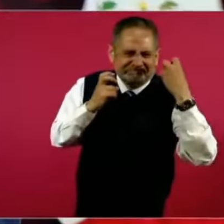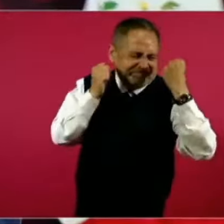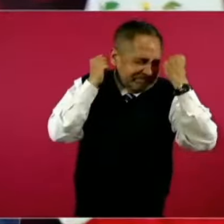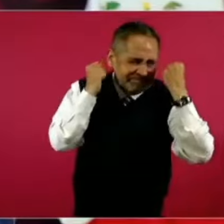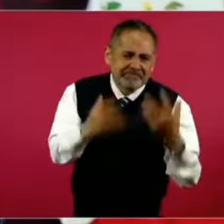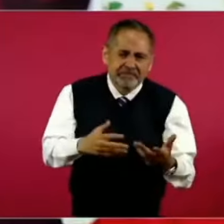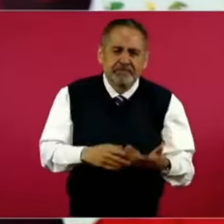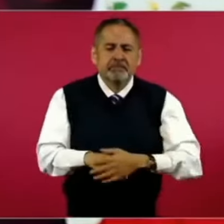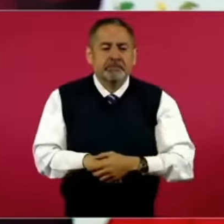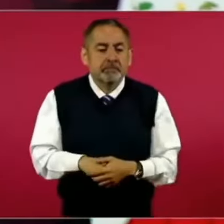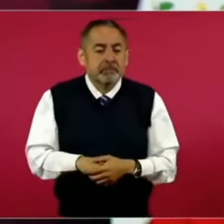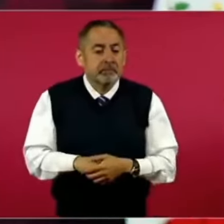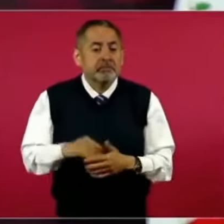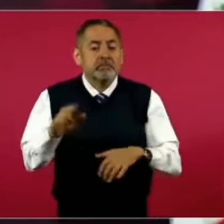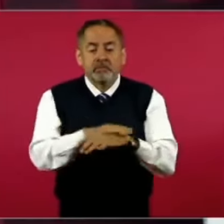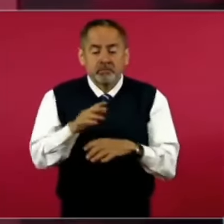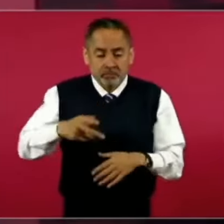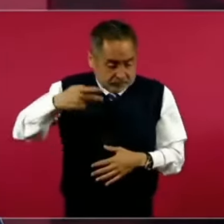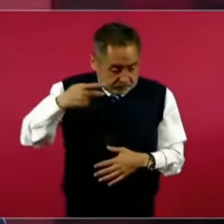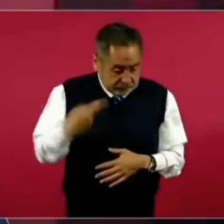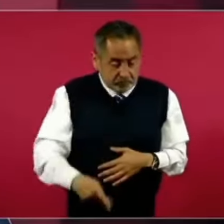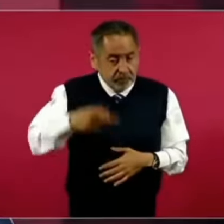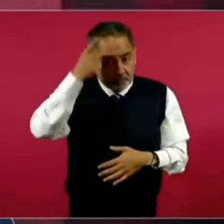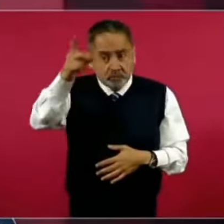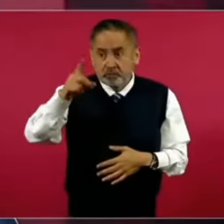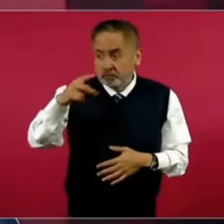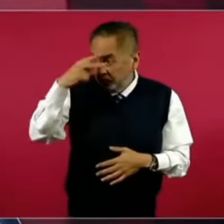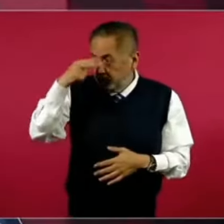porque transfirieron los bienes de la nación